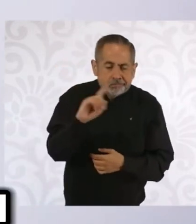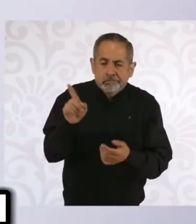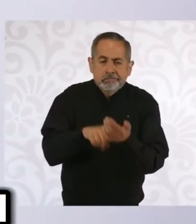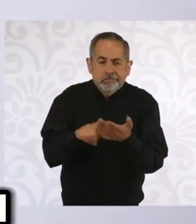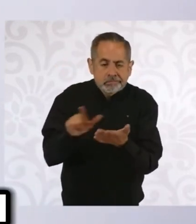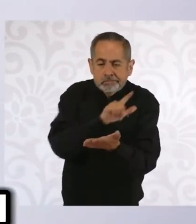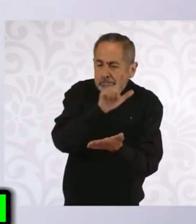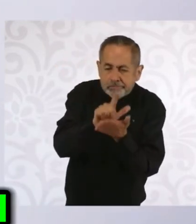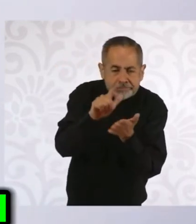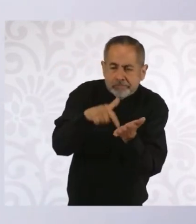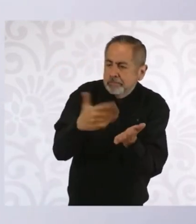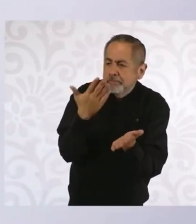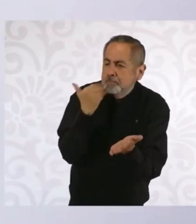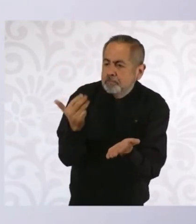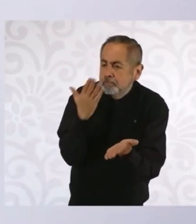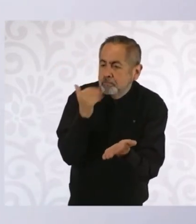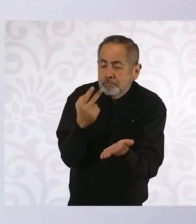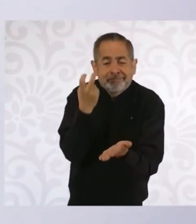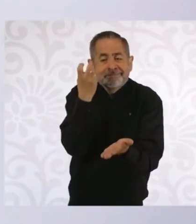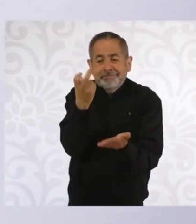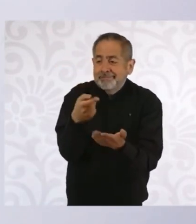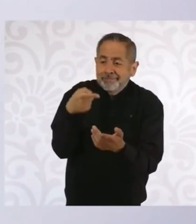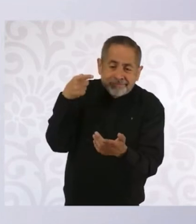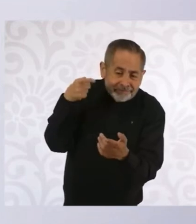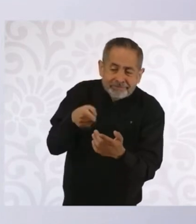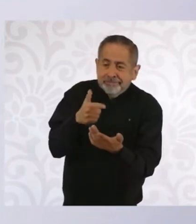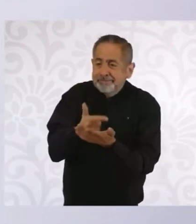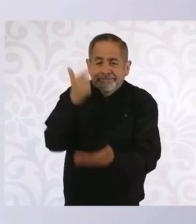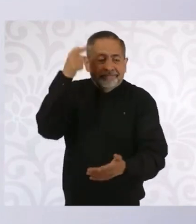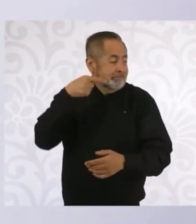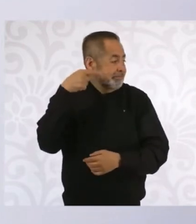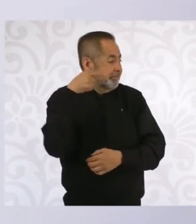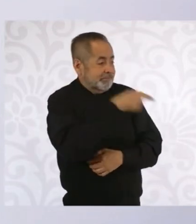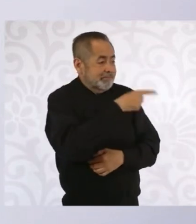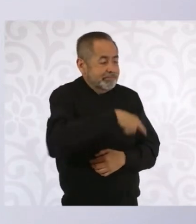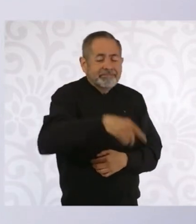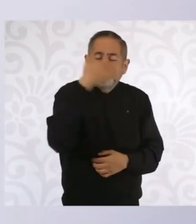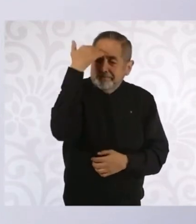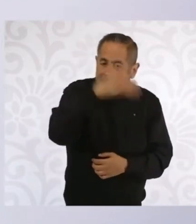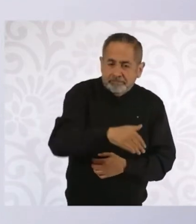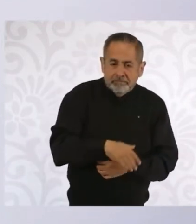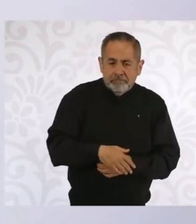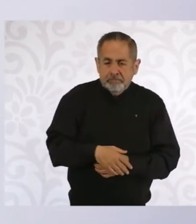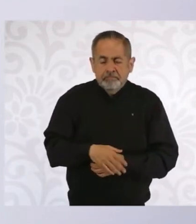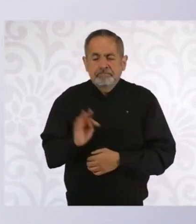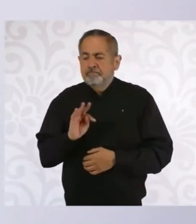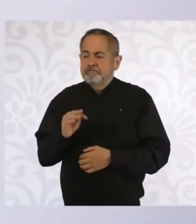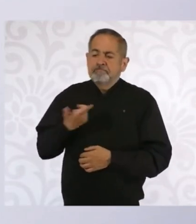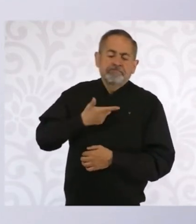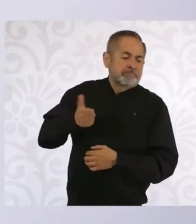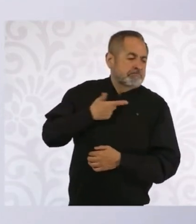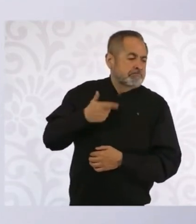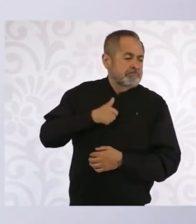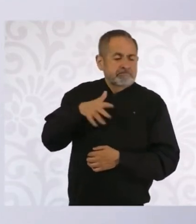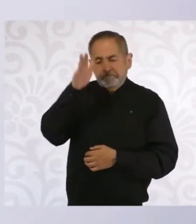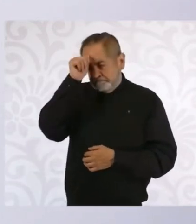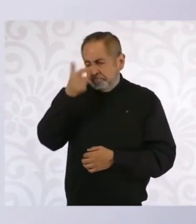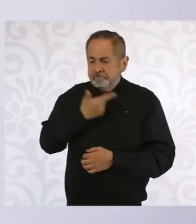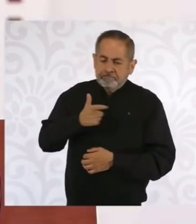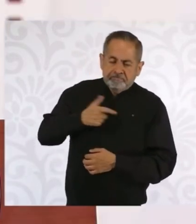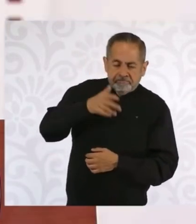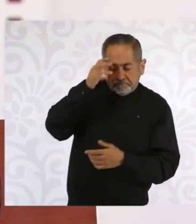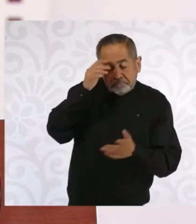Las y los ministros lo saben. Porque ellos pueden no estar de acuerdo con la reforma al Poder